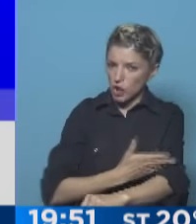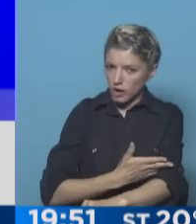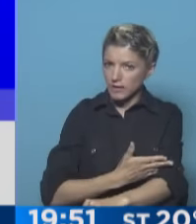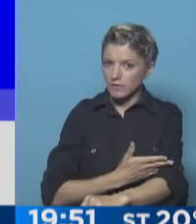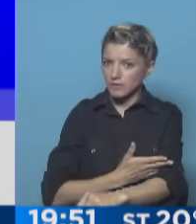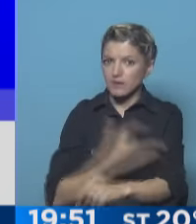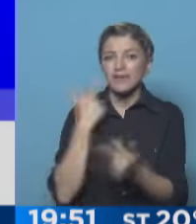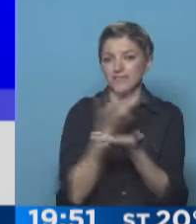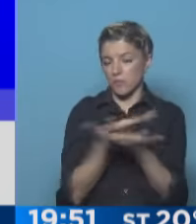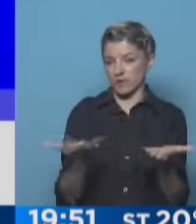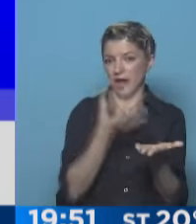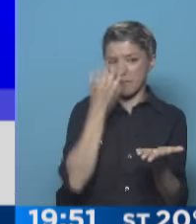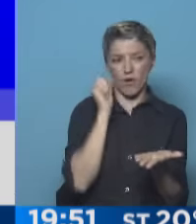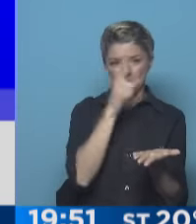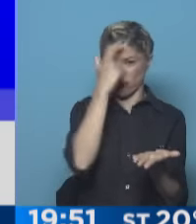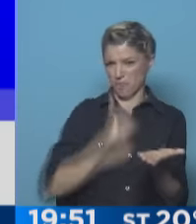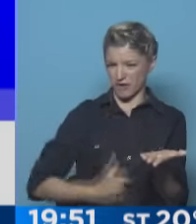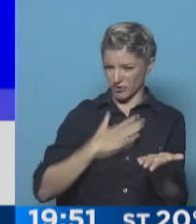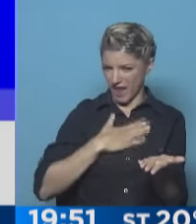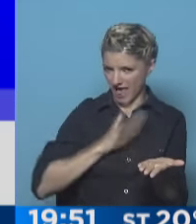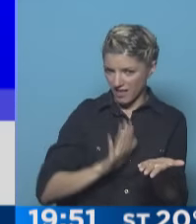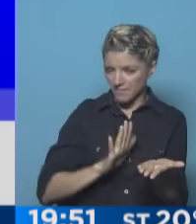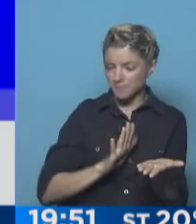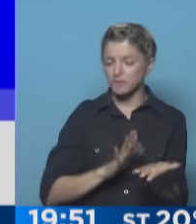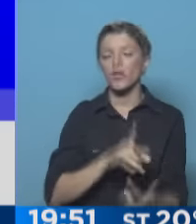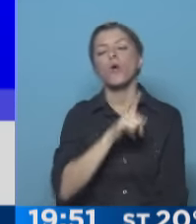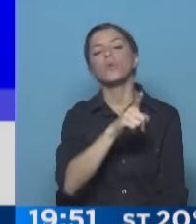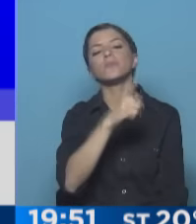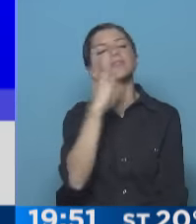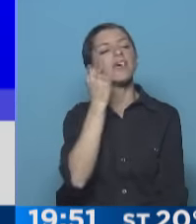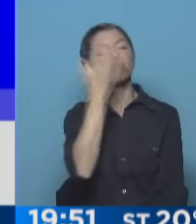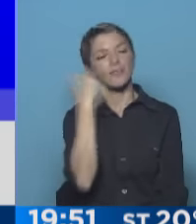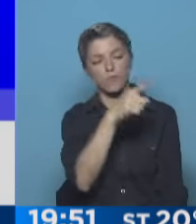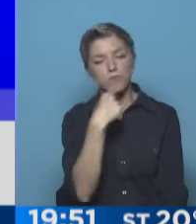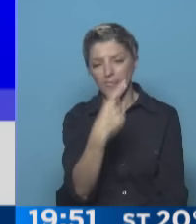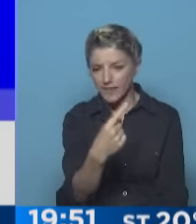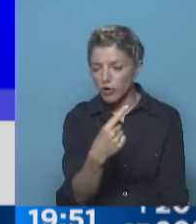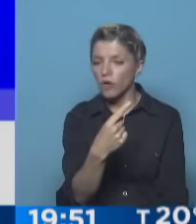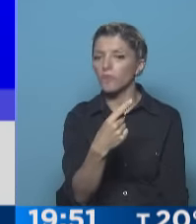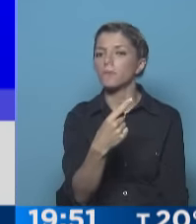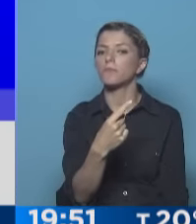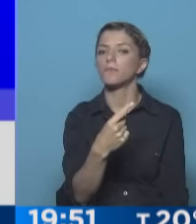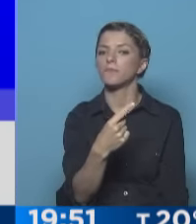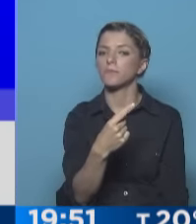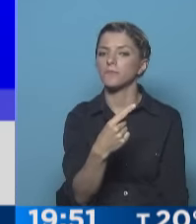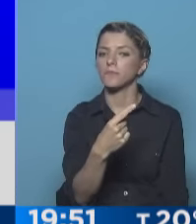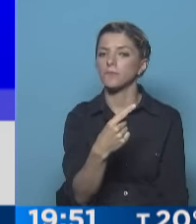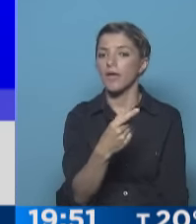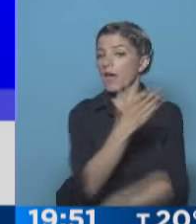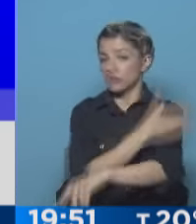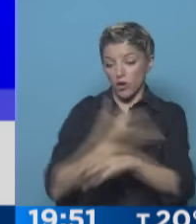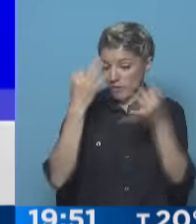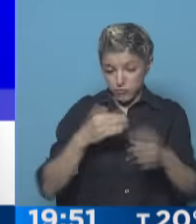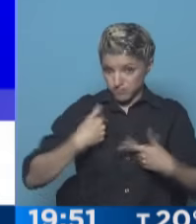que es él van a ver como dijo él hace algunos días sioli en en esencia y